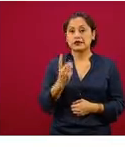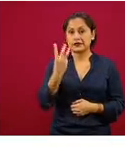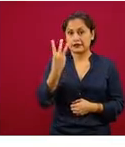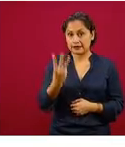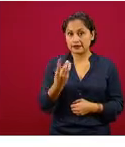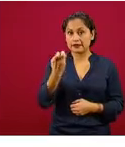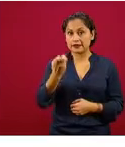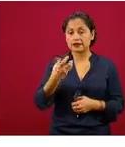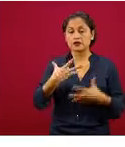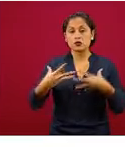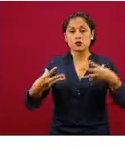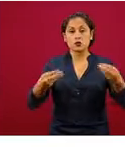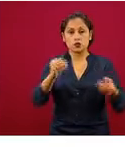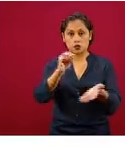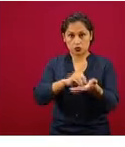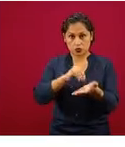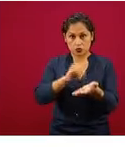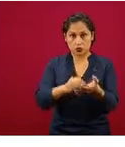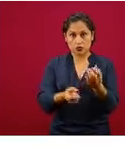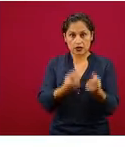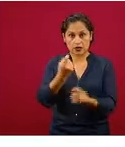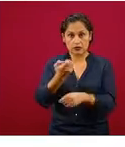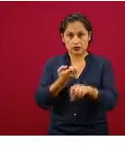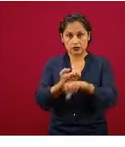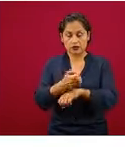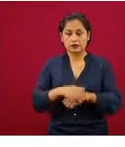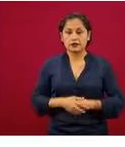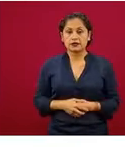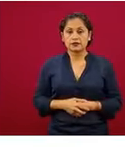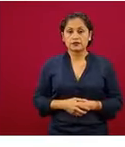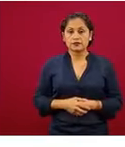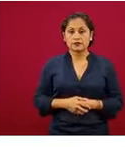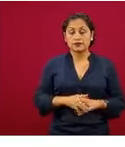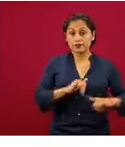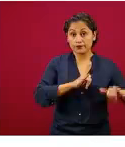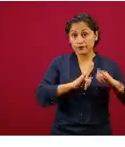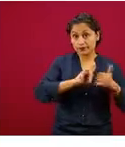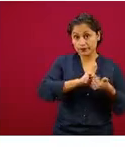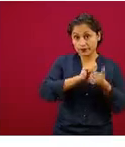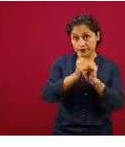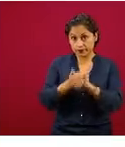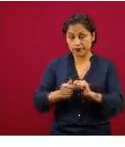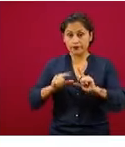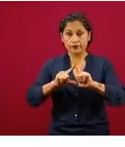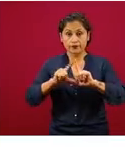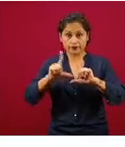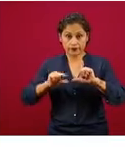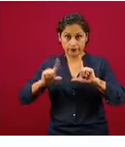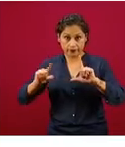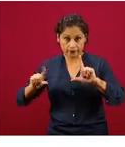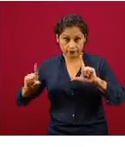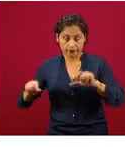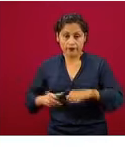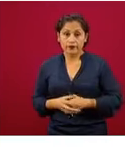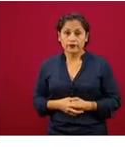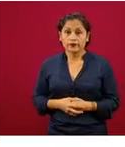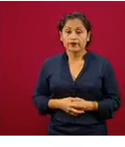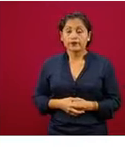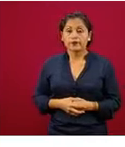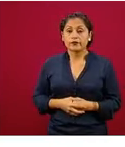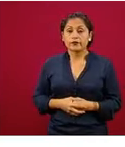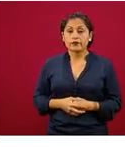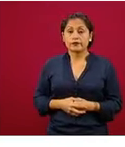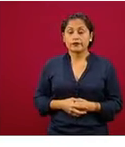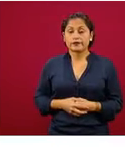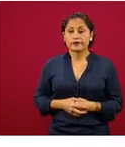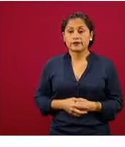la epidemia activa. La siguiente diapositiva veremos esta misma carga de reciente, pero en tasa